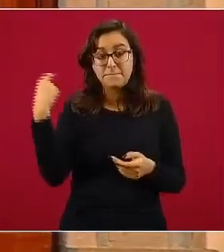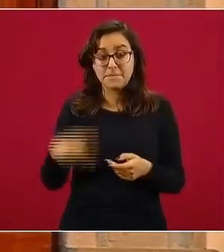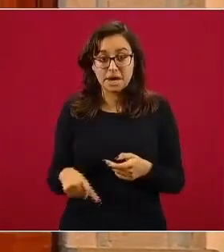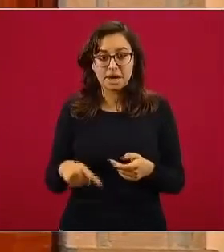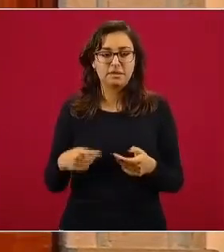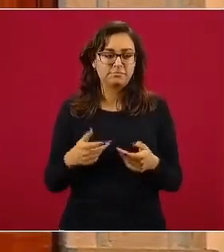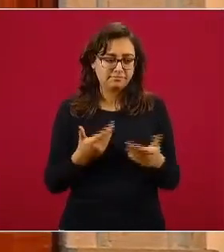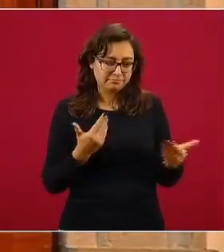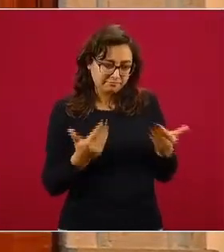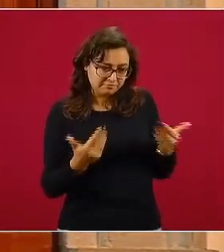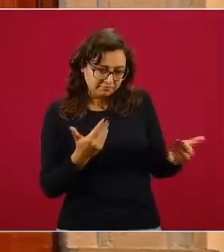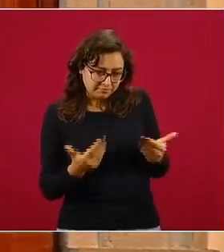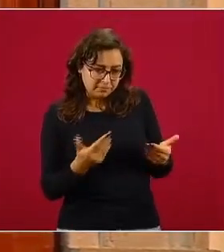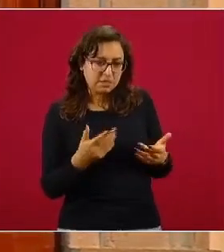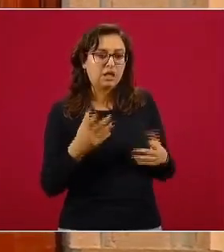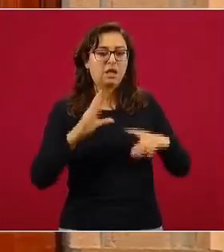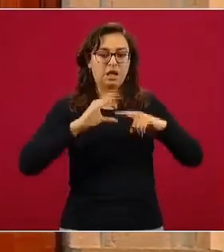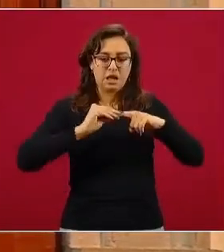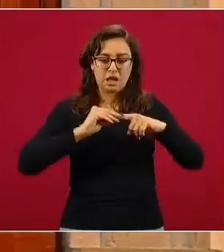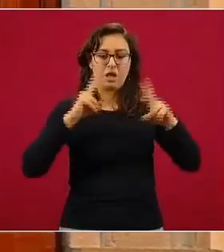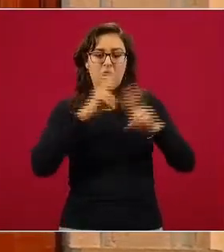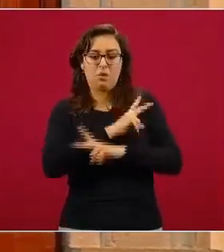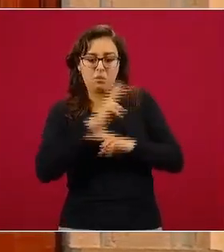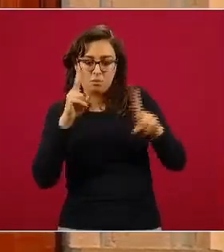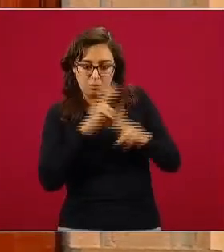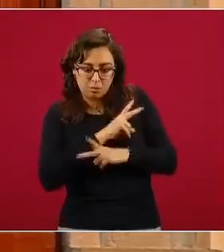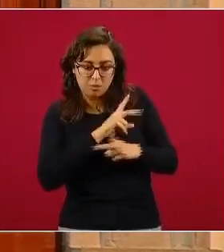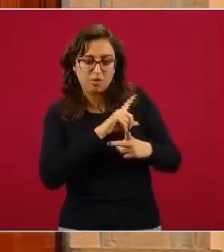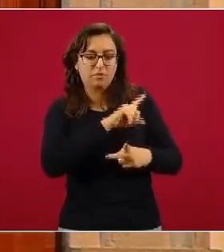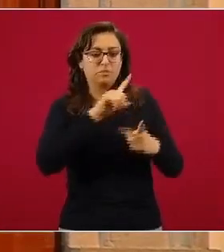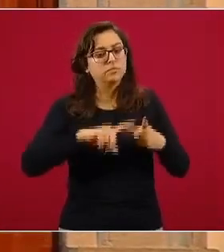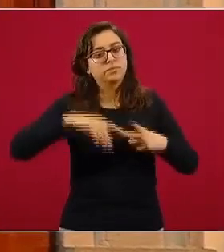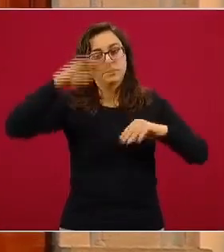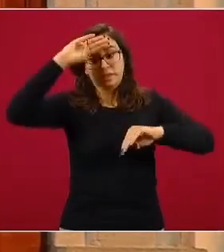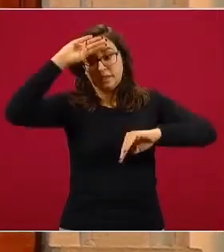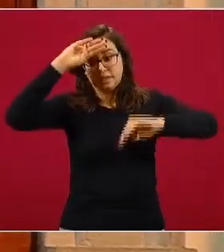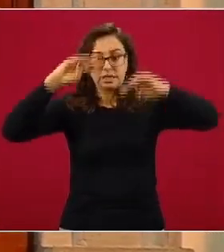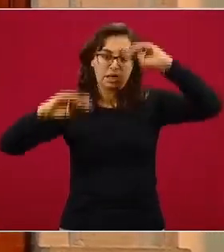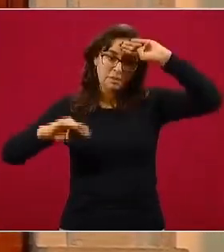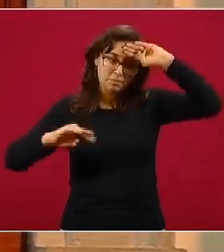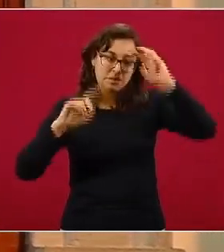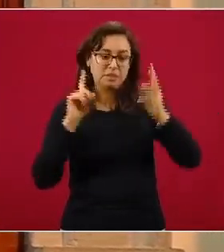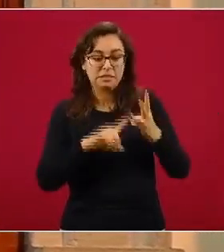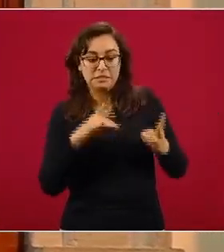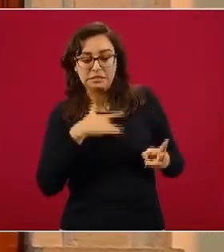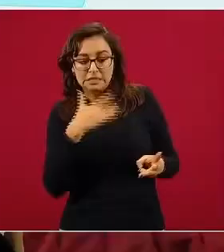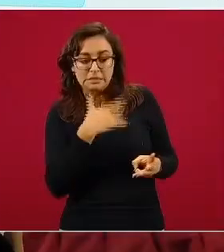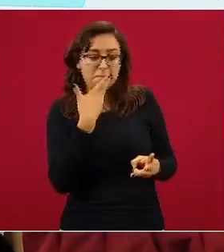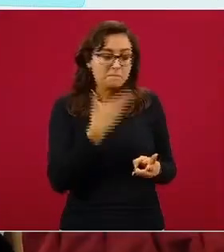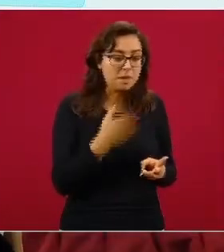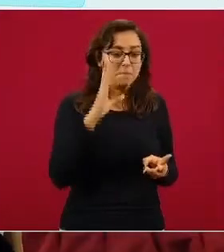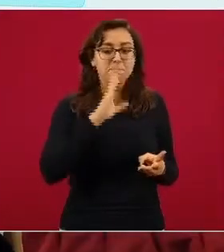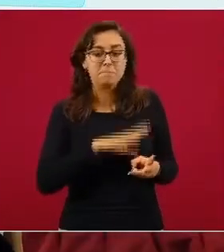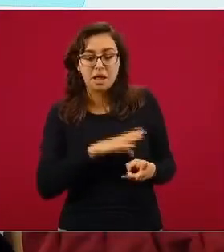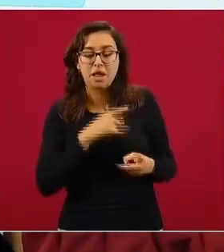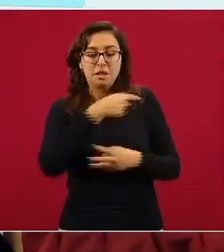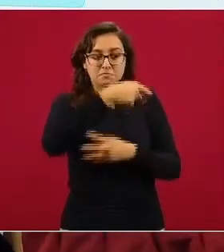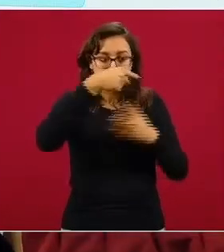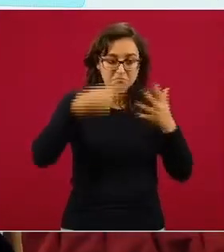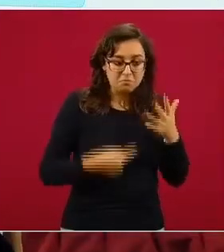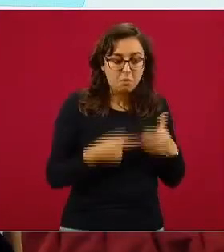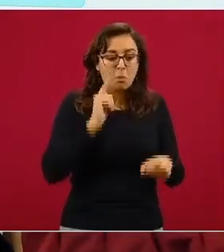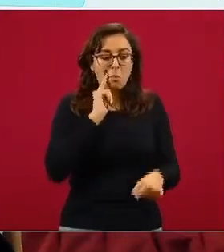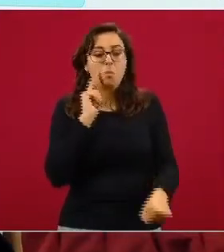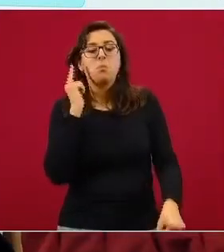diferentes indicadores, entre ellos oximetría de pulso, temperatura, signos y síntomas, podamos detectar mucho